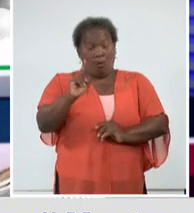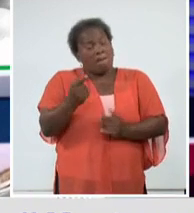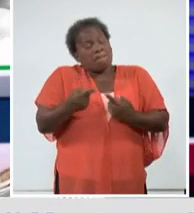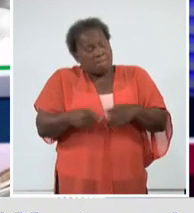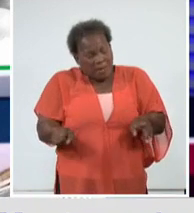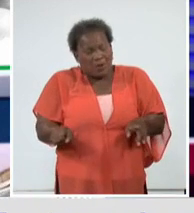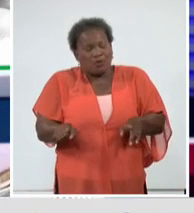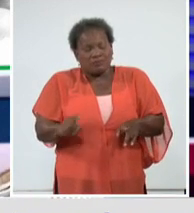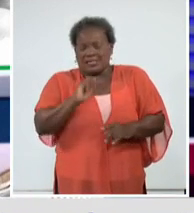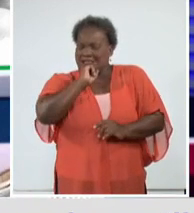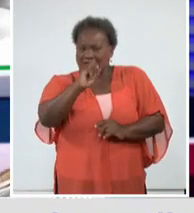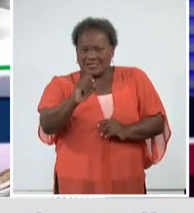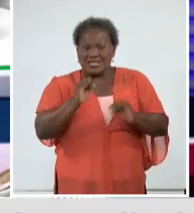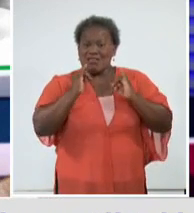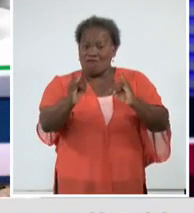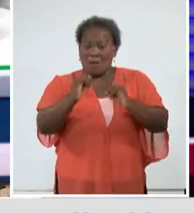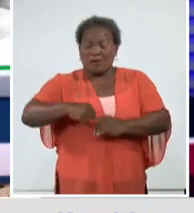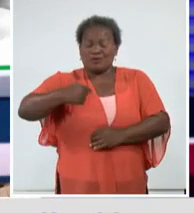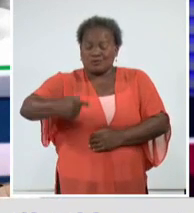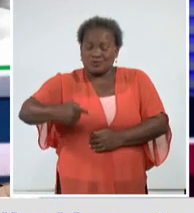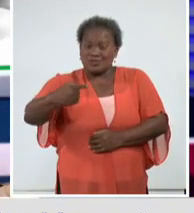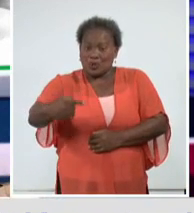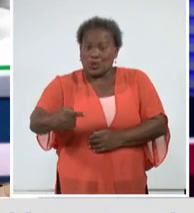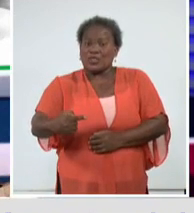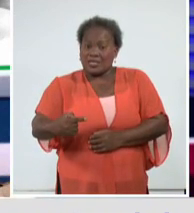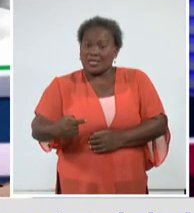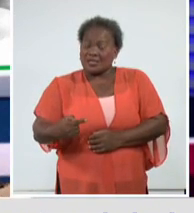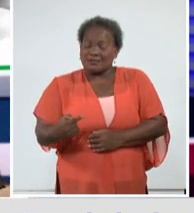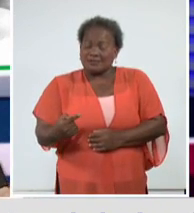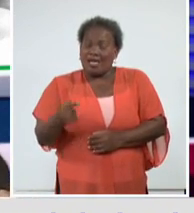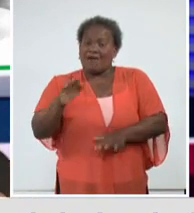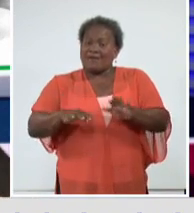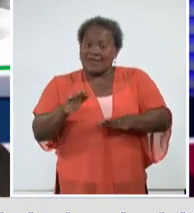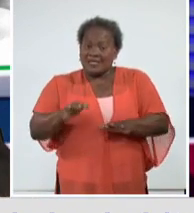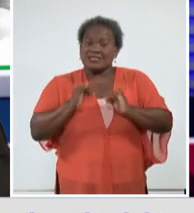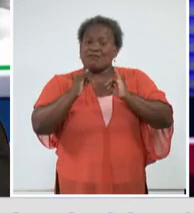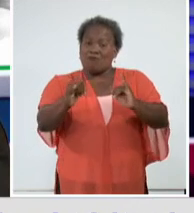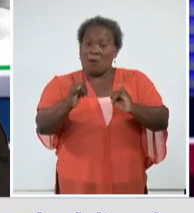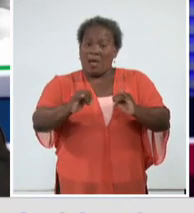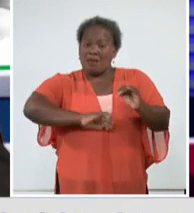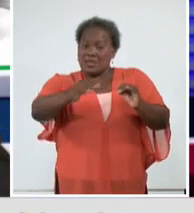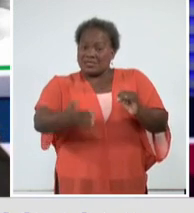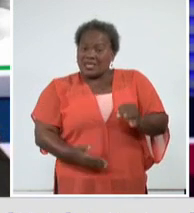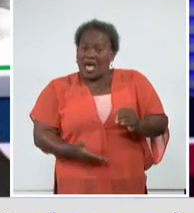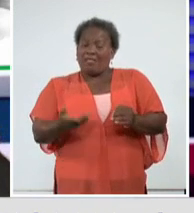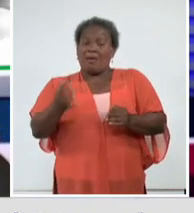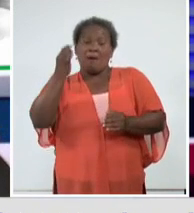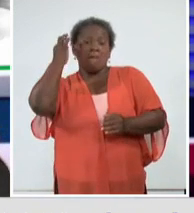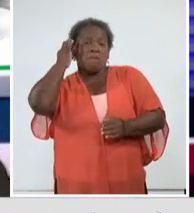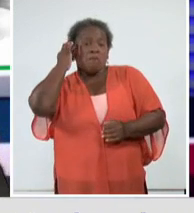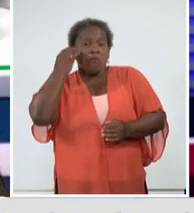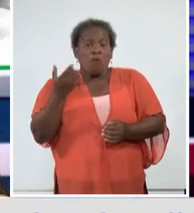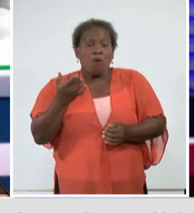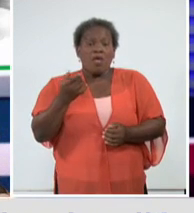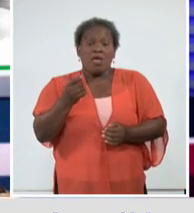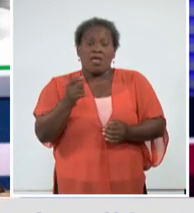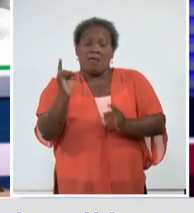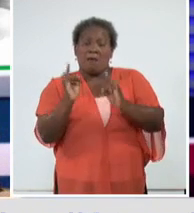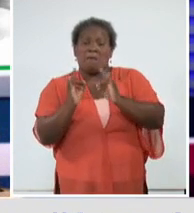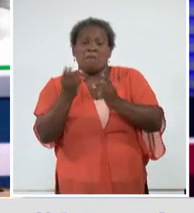duro darlos a conocer en estas actualizaciones informativas. ¿Cuánto trabaja el sistema de salud, fundamentalmente